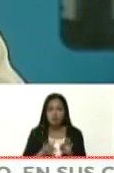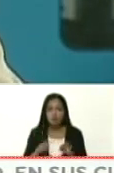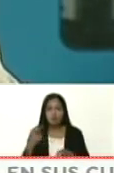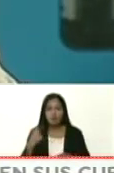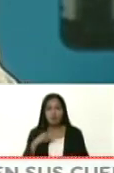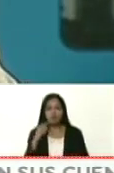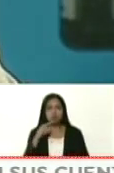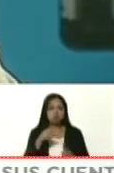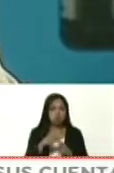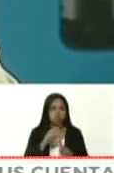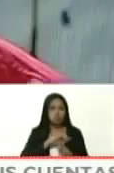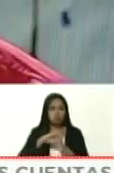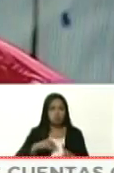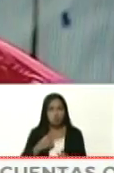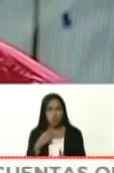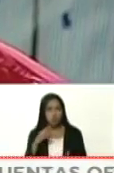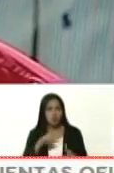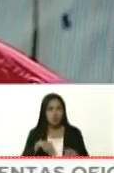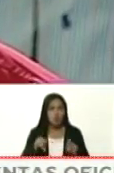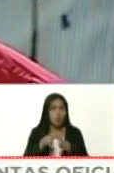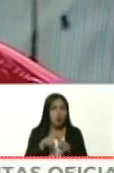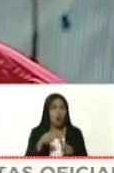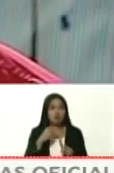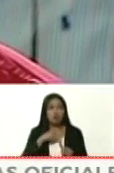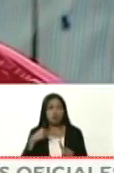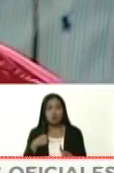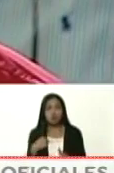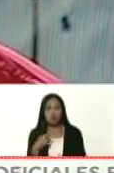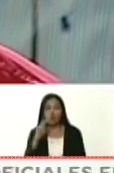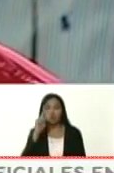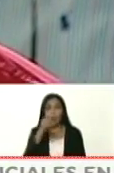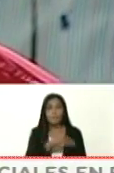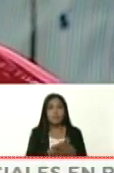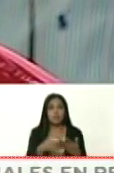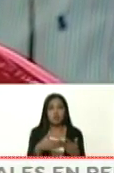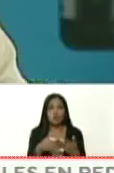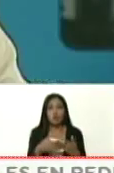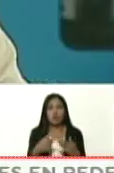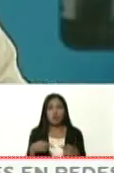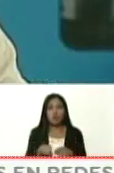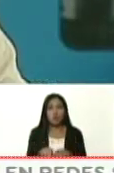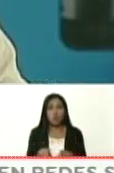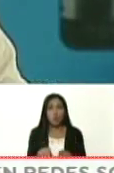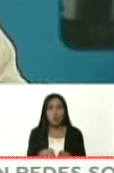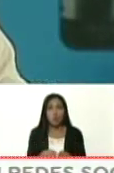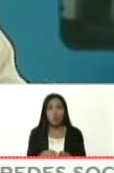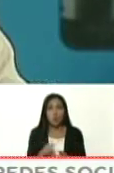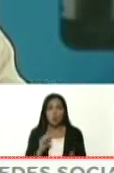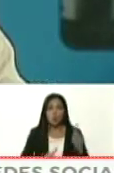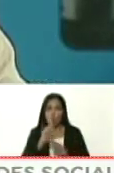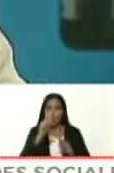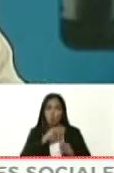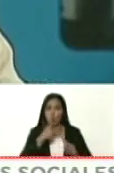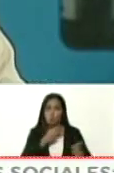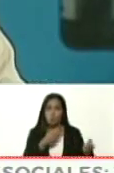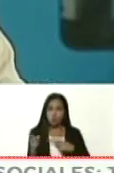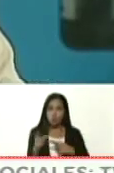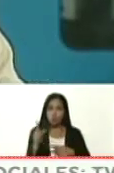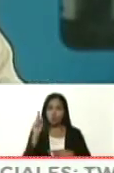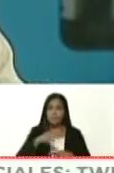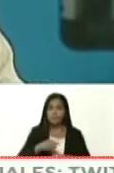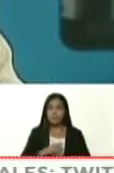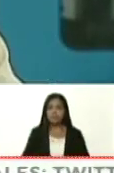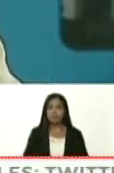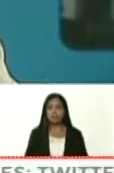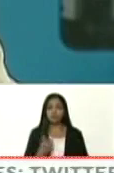que llegar a la meta que nos hemos propuesto de 2 millones de barriles, ¡pin!, producidos y exportados.